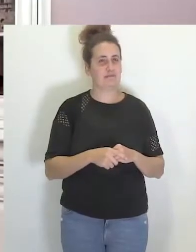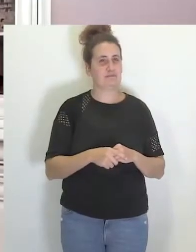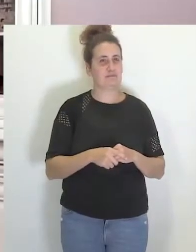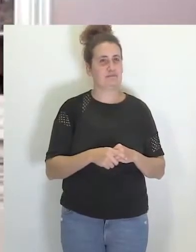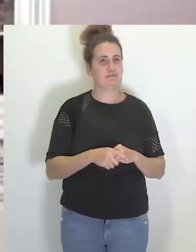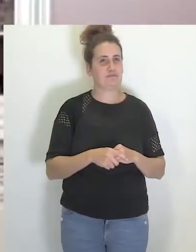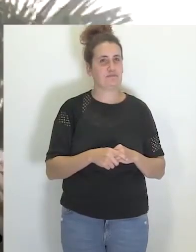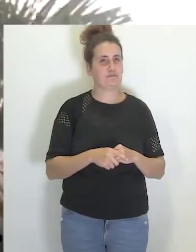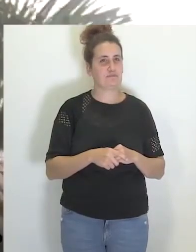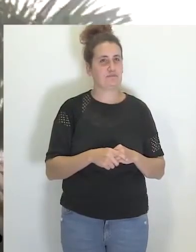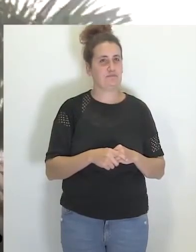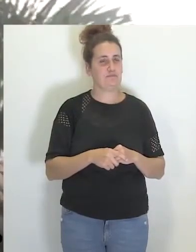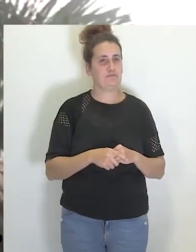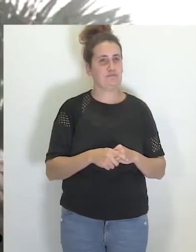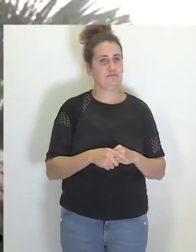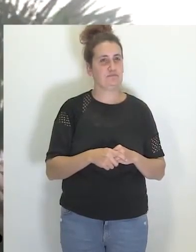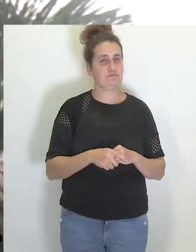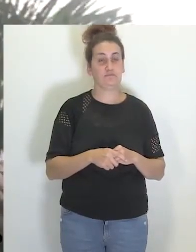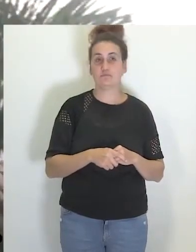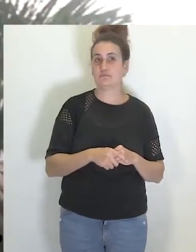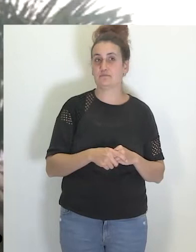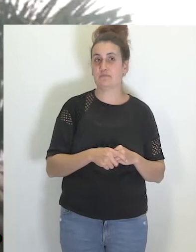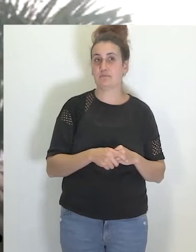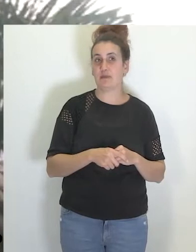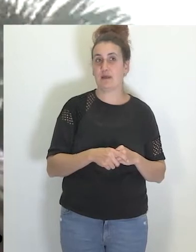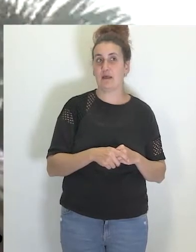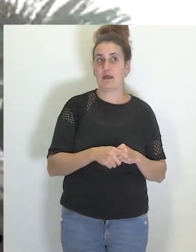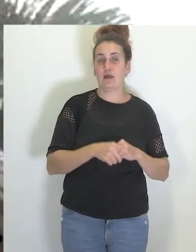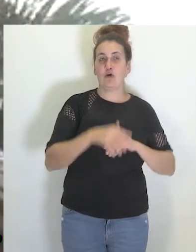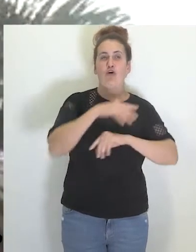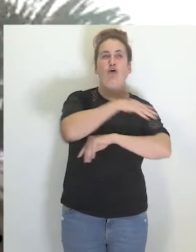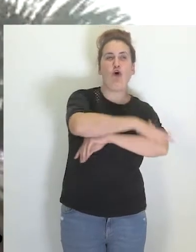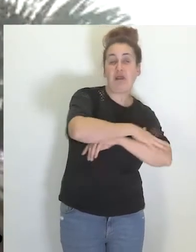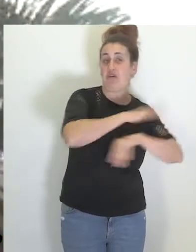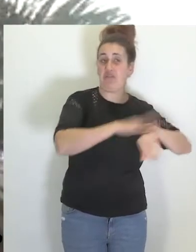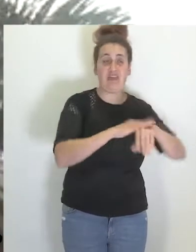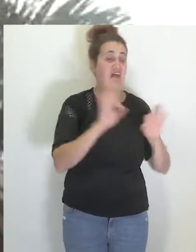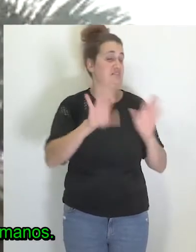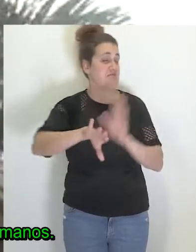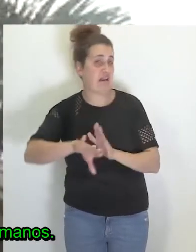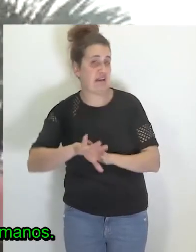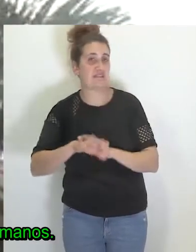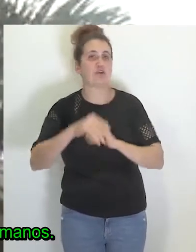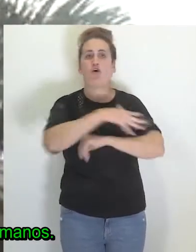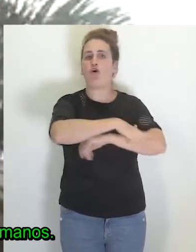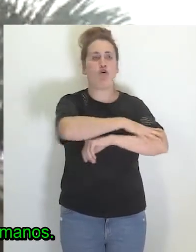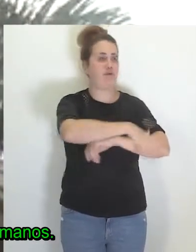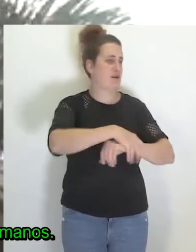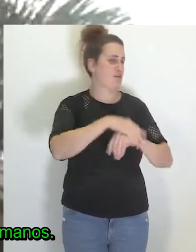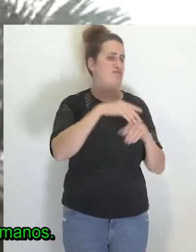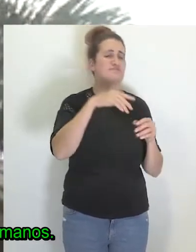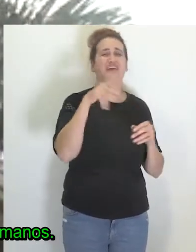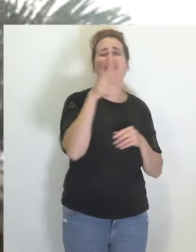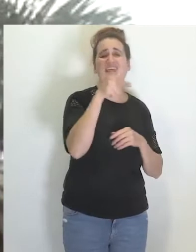Quizás agregar de que, pues, sea un gobierno de izquierda o de derecha, los gobiernos violan